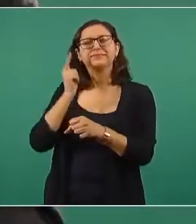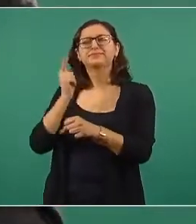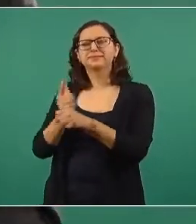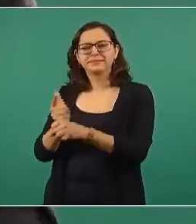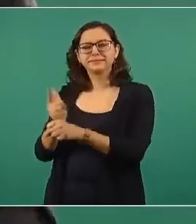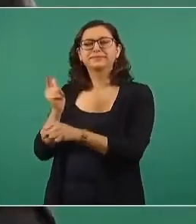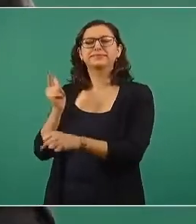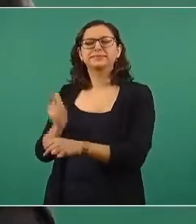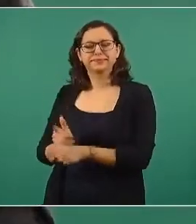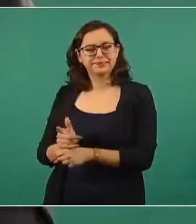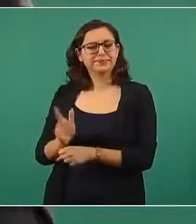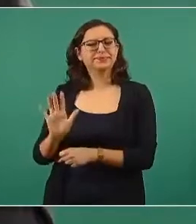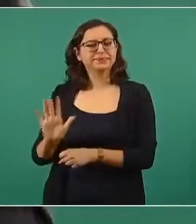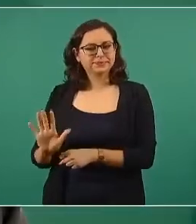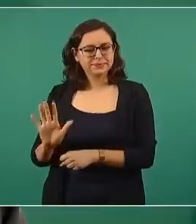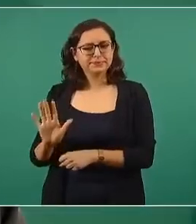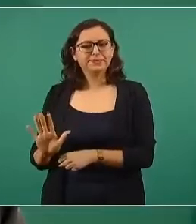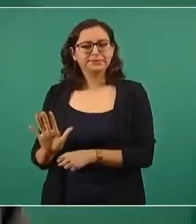Aquí hablé